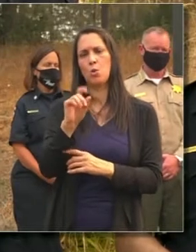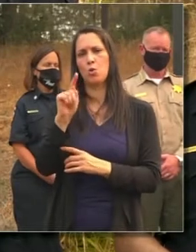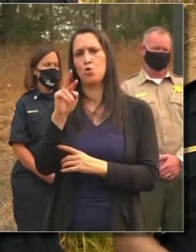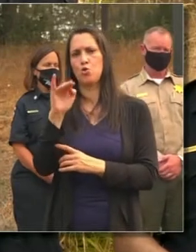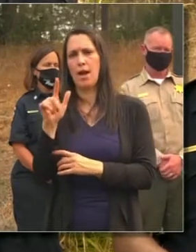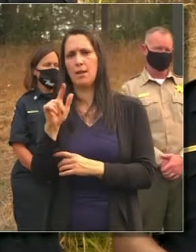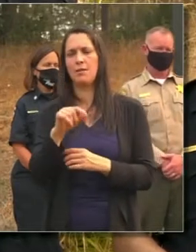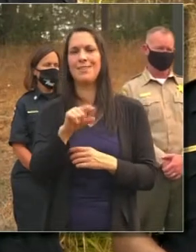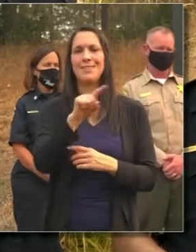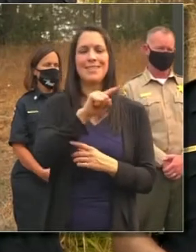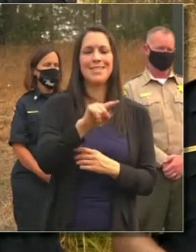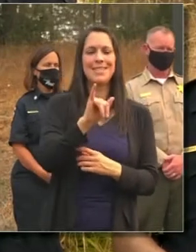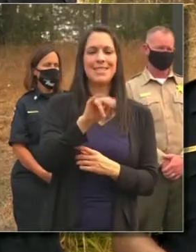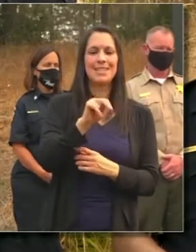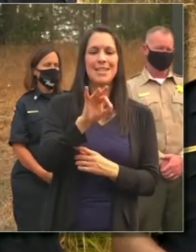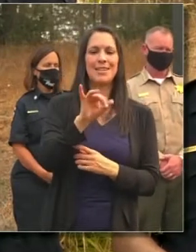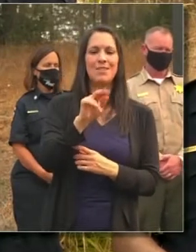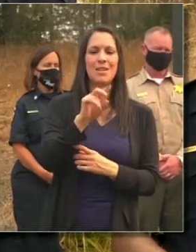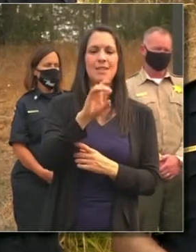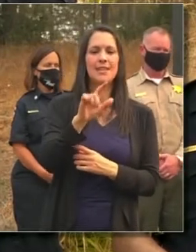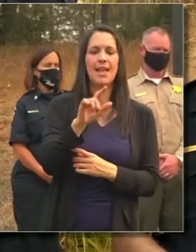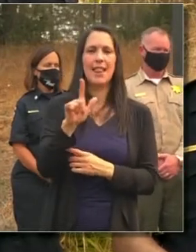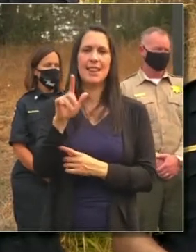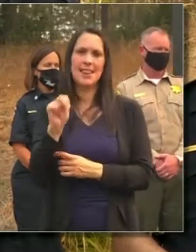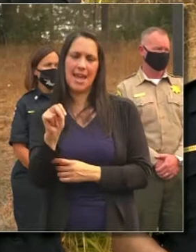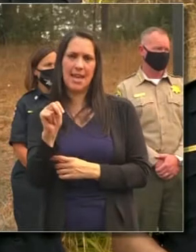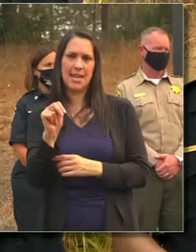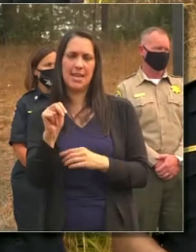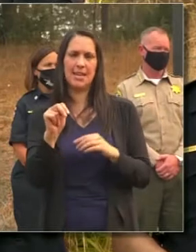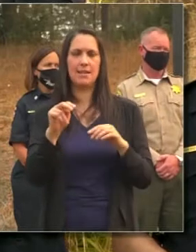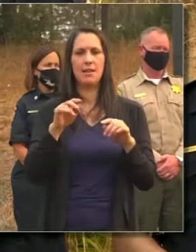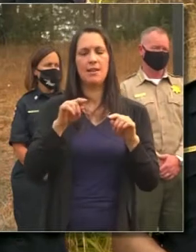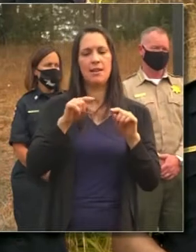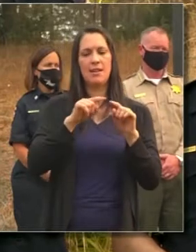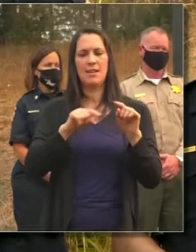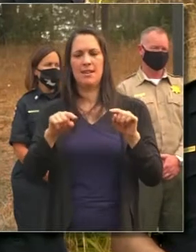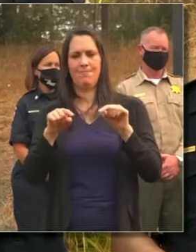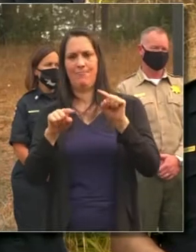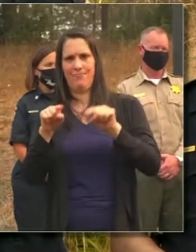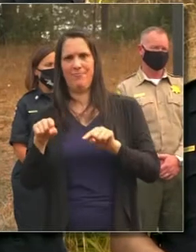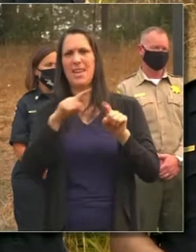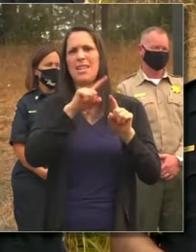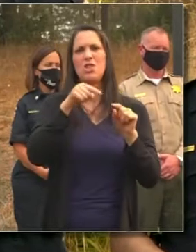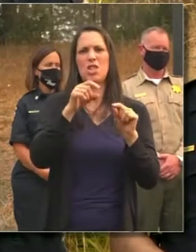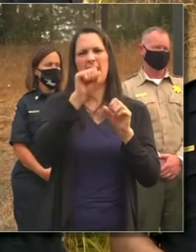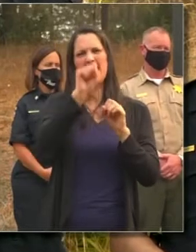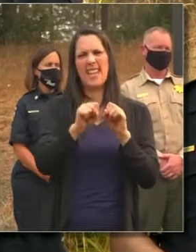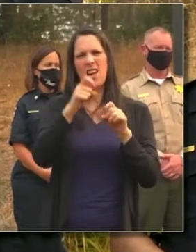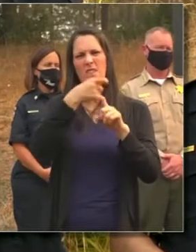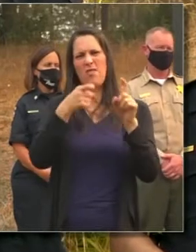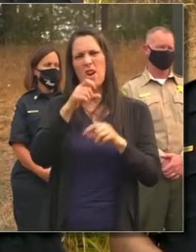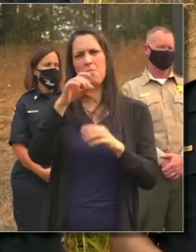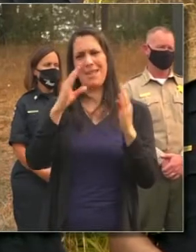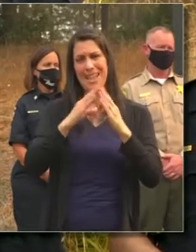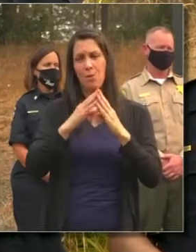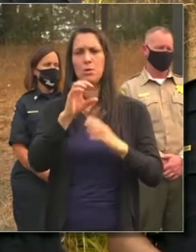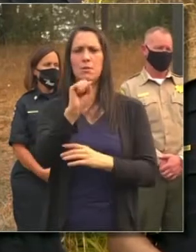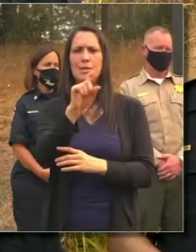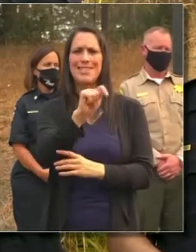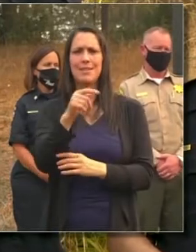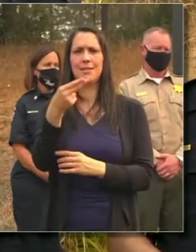y la ruta 39 de la ocs estas áreas están al sur del área de la ciudad de